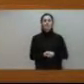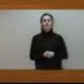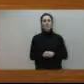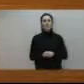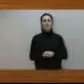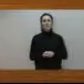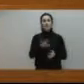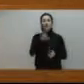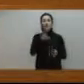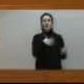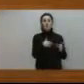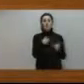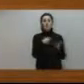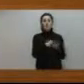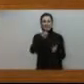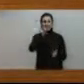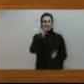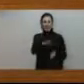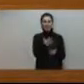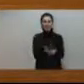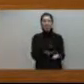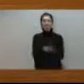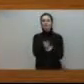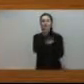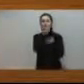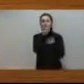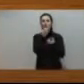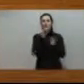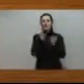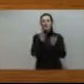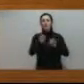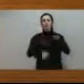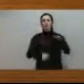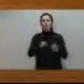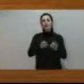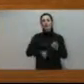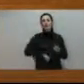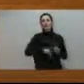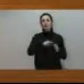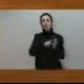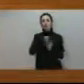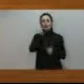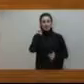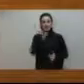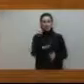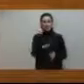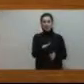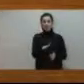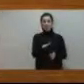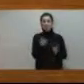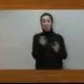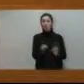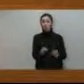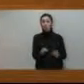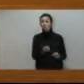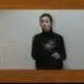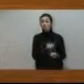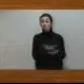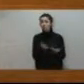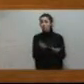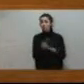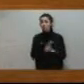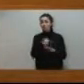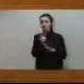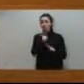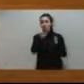el 5 de marzo de 2015. Nosotros pedimos esta información a la Fiscalía en enero de 2015. Hemos tenido que hacer, señor consejero,